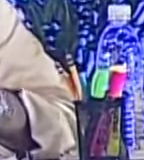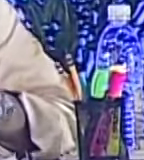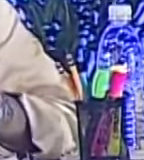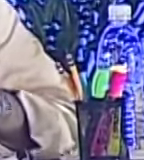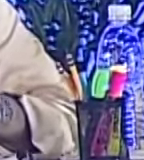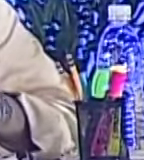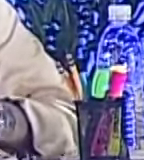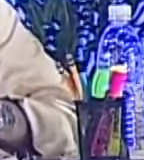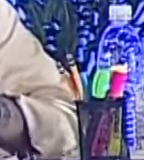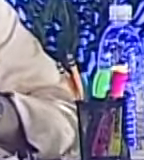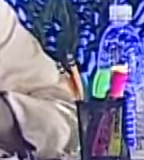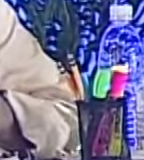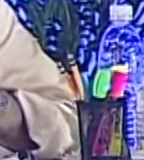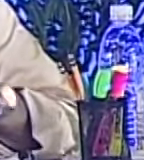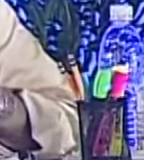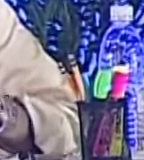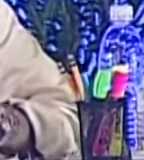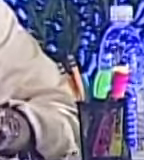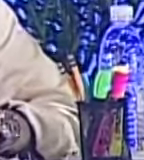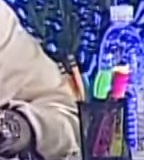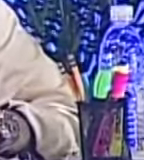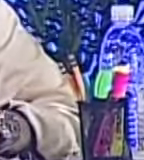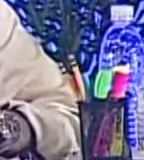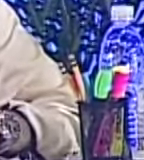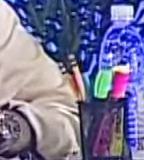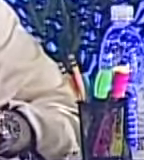país potencia y que lo tiene todo.